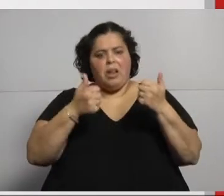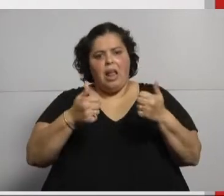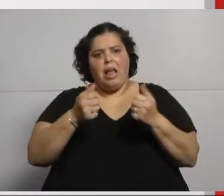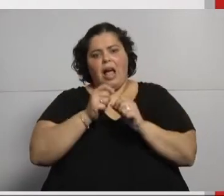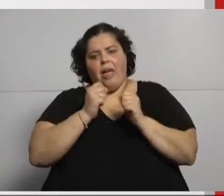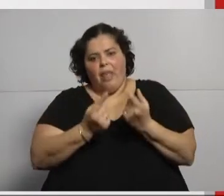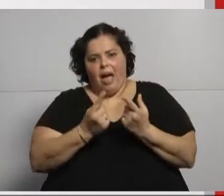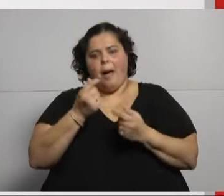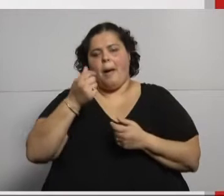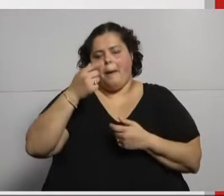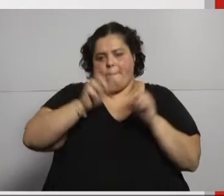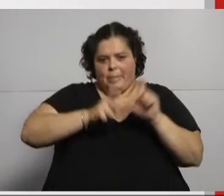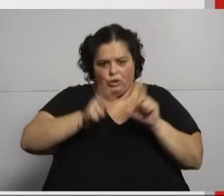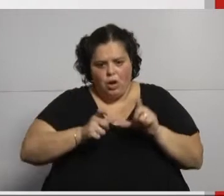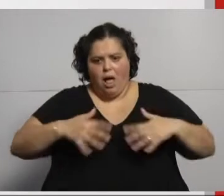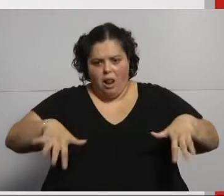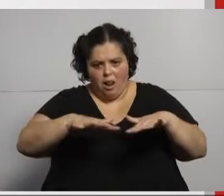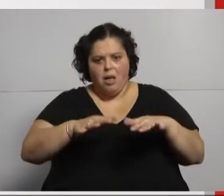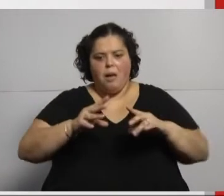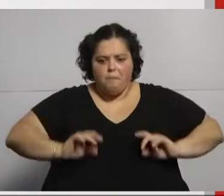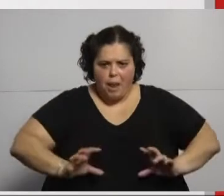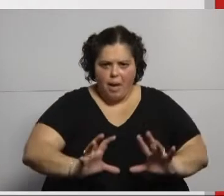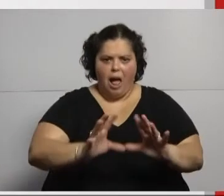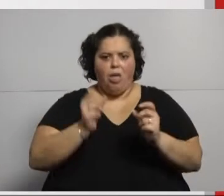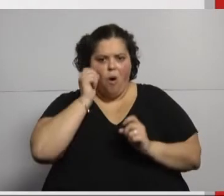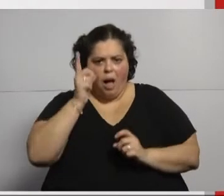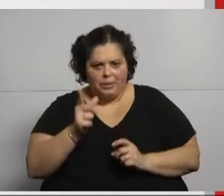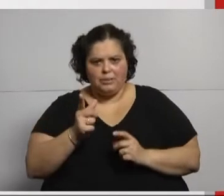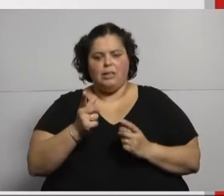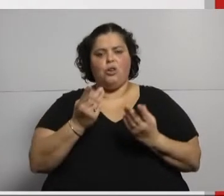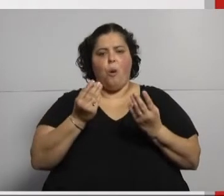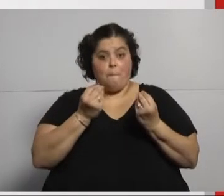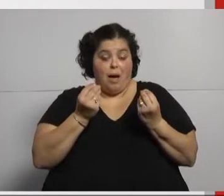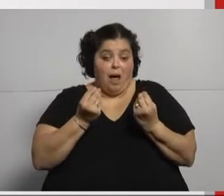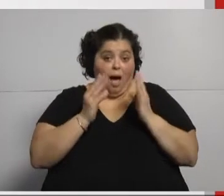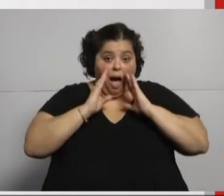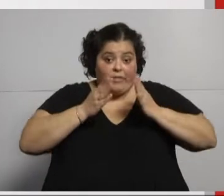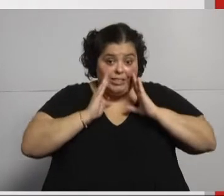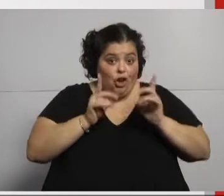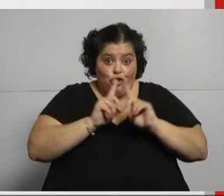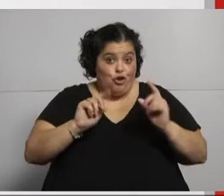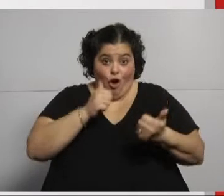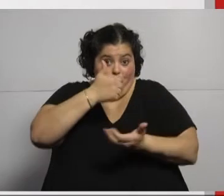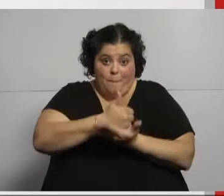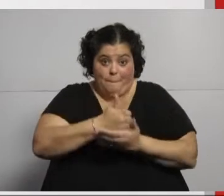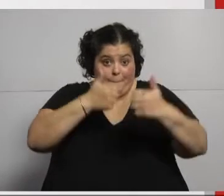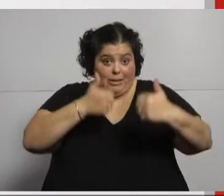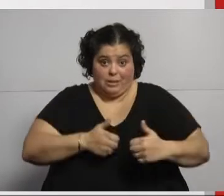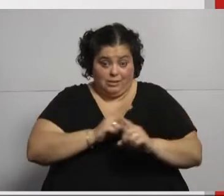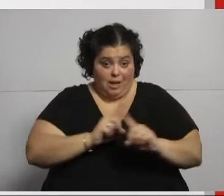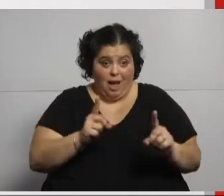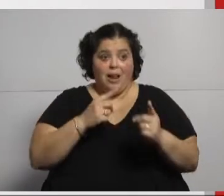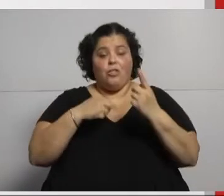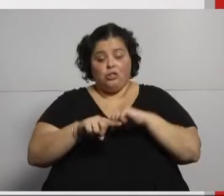reforzado, obviamente, para la atención no presencial, que fueron en parte también llevados desde las propias plataformas presenciales que